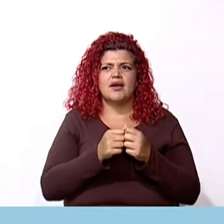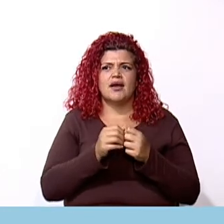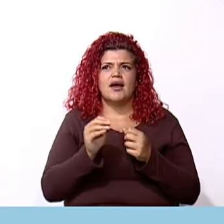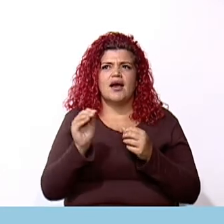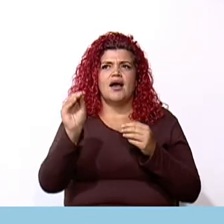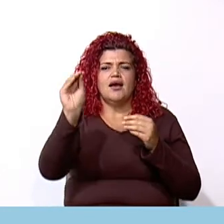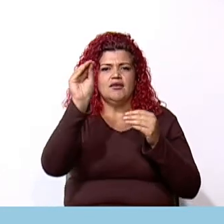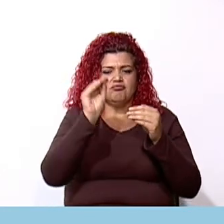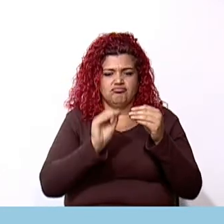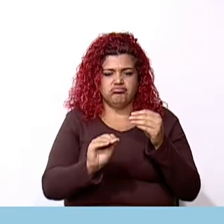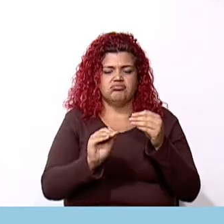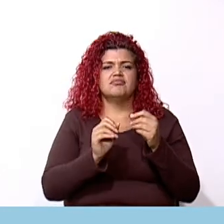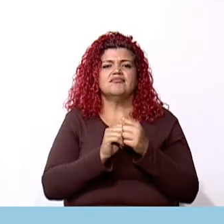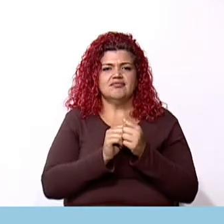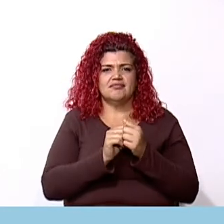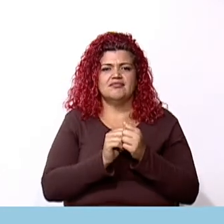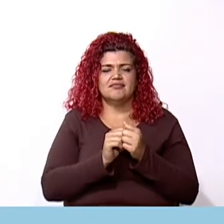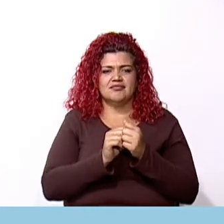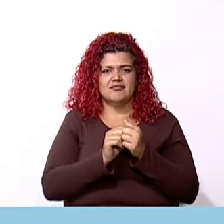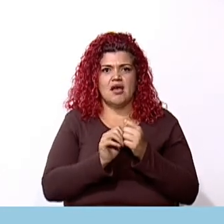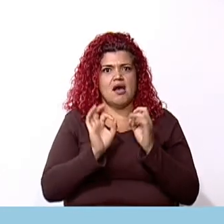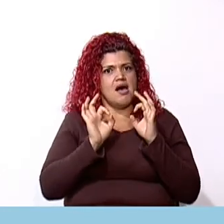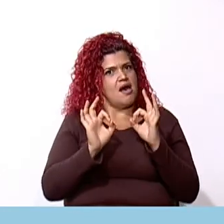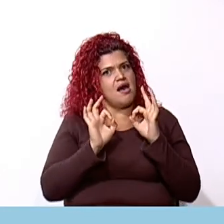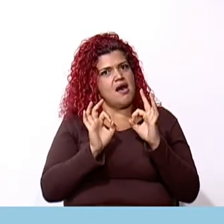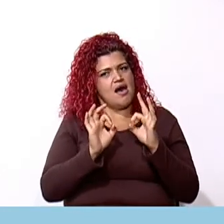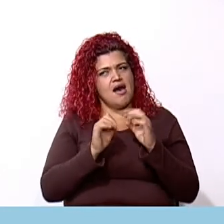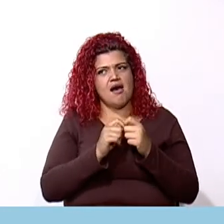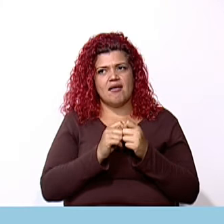colocamos acá abajo. Muy bien.